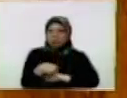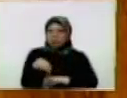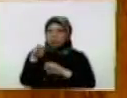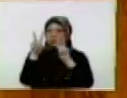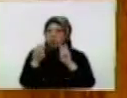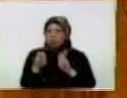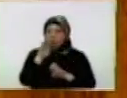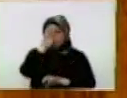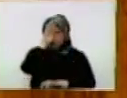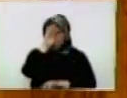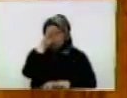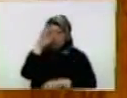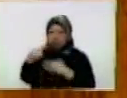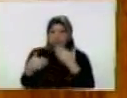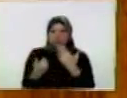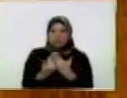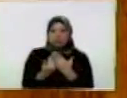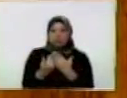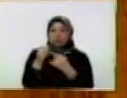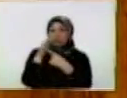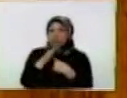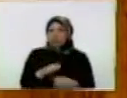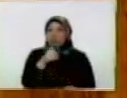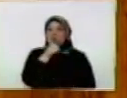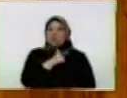el camino era esto y que no tuvieron paciencia.